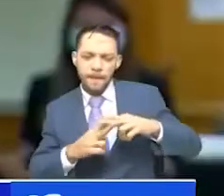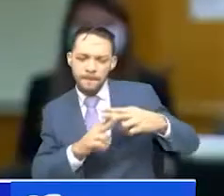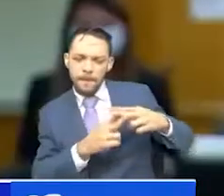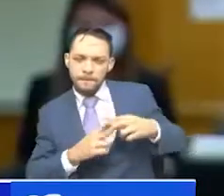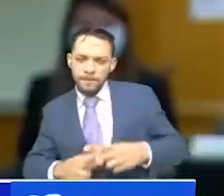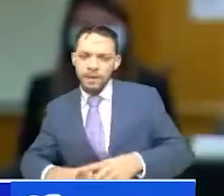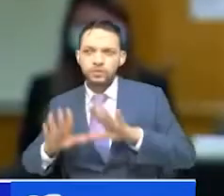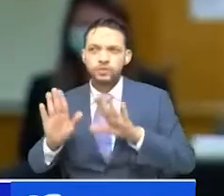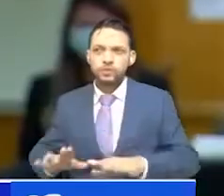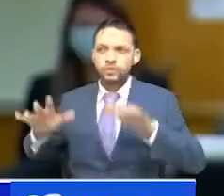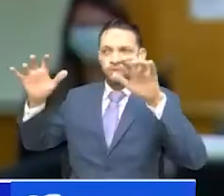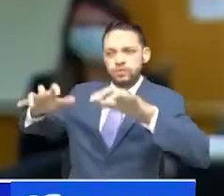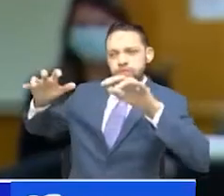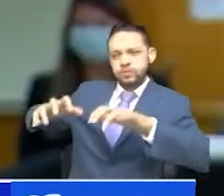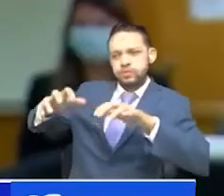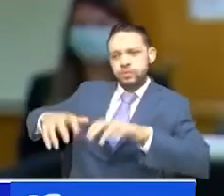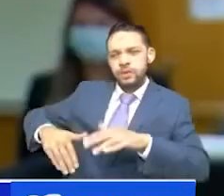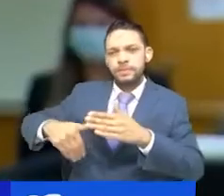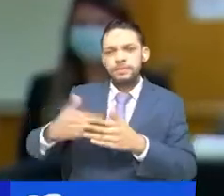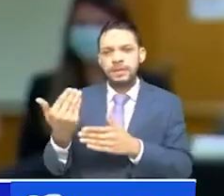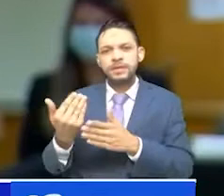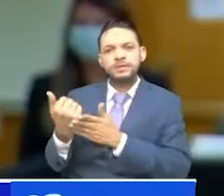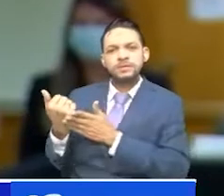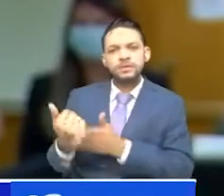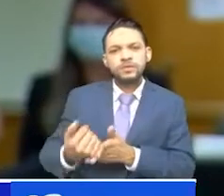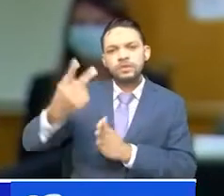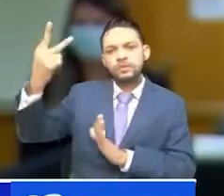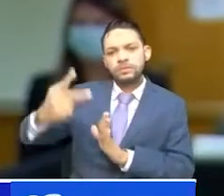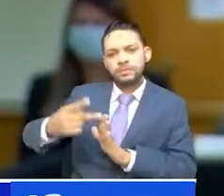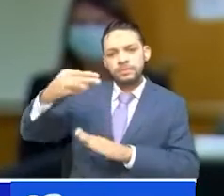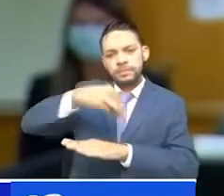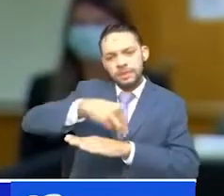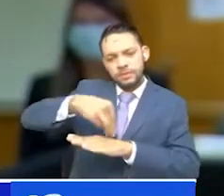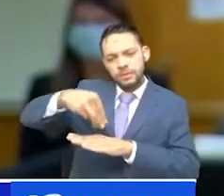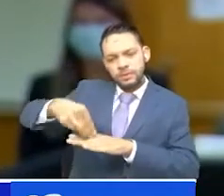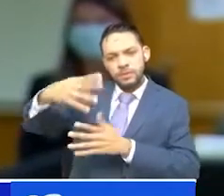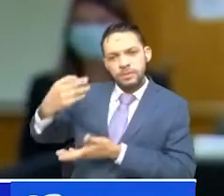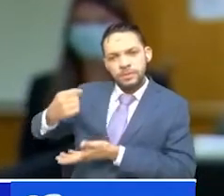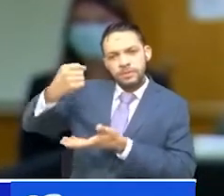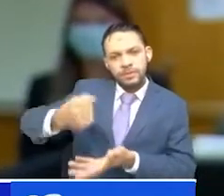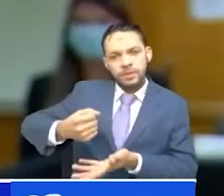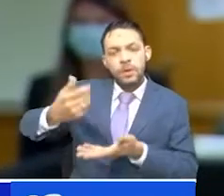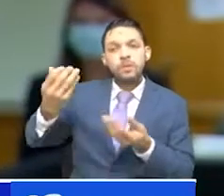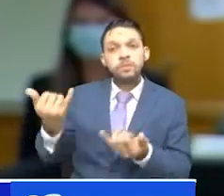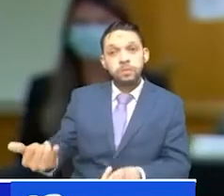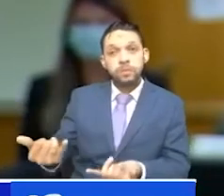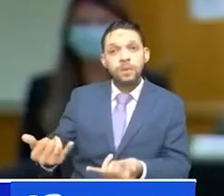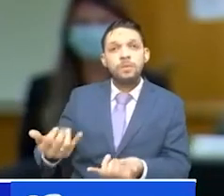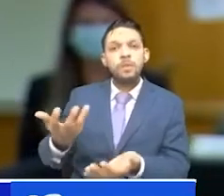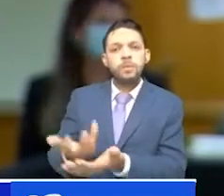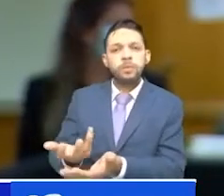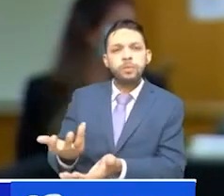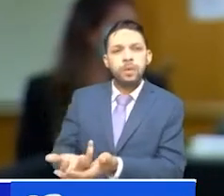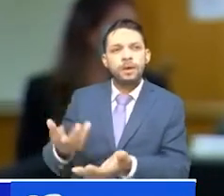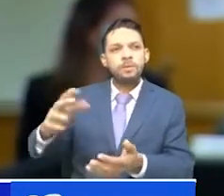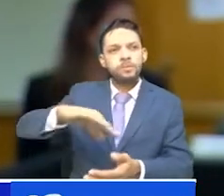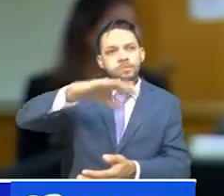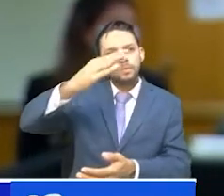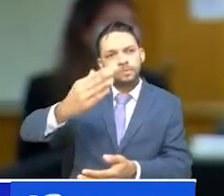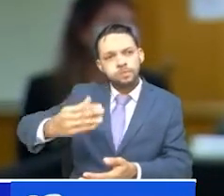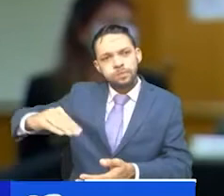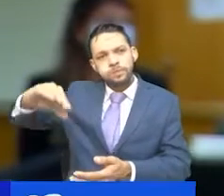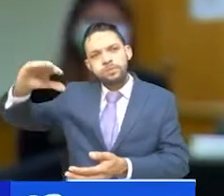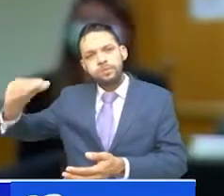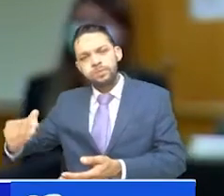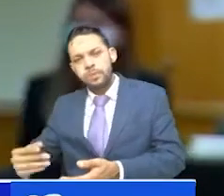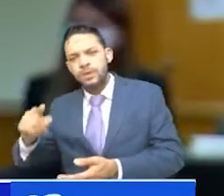lluvias. Estamos hablando de una solución inicial de 2.000 millones de pesos, después por todo el contenido de agua interna que hay en esta montaña y las